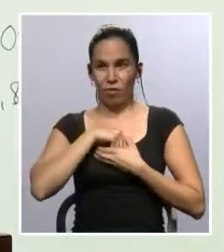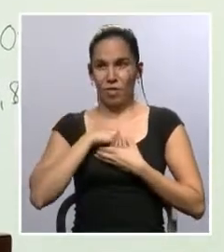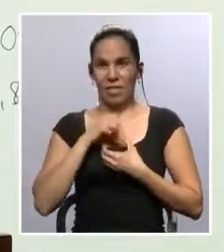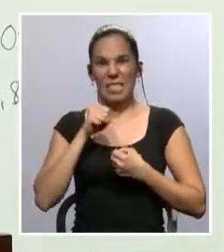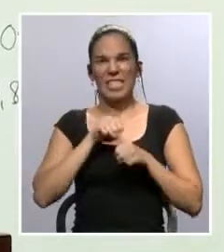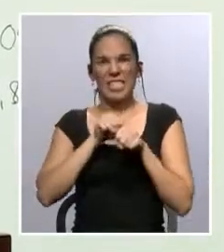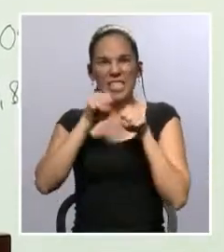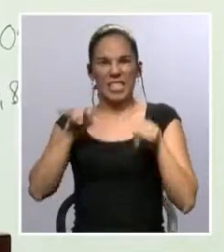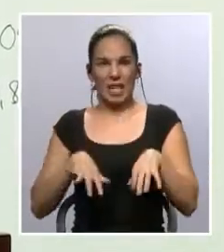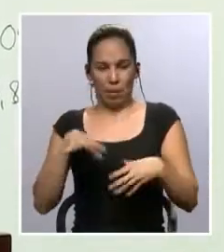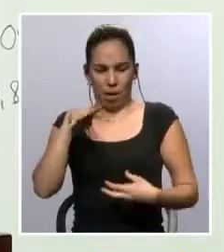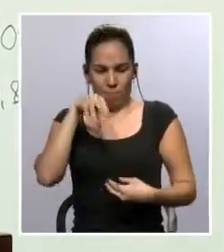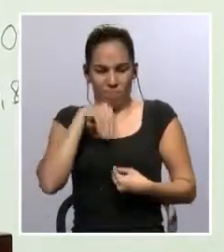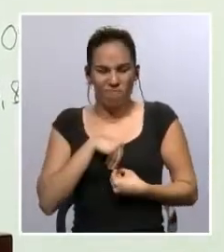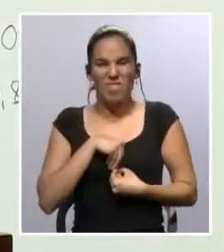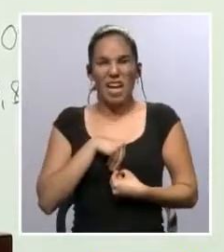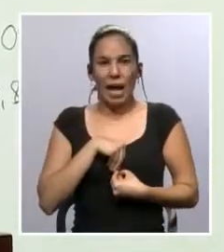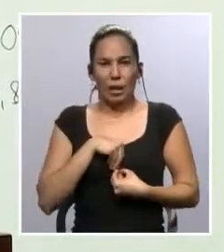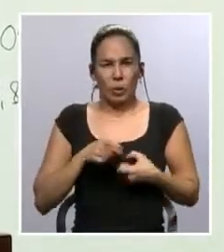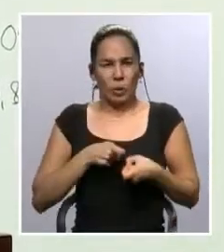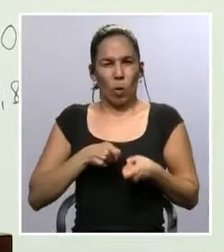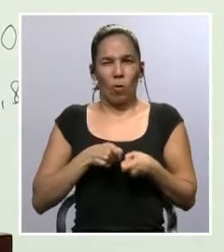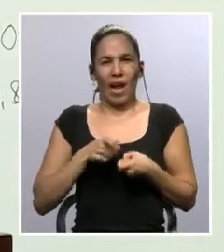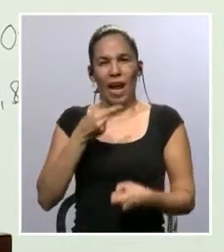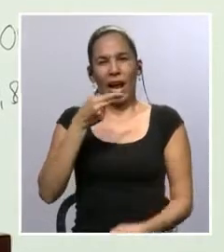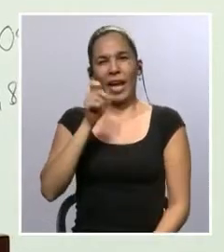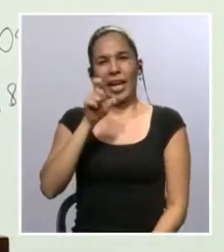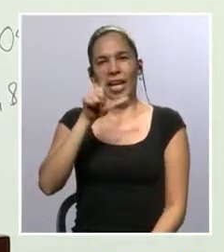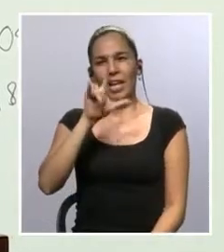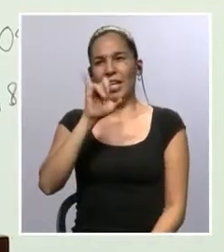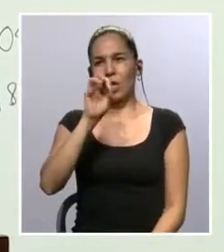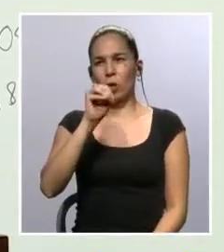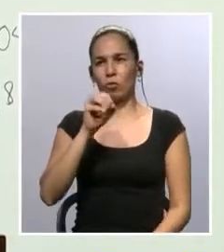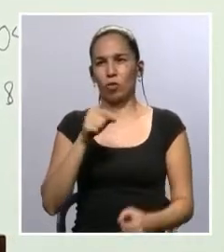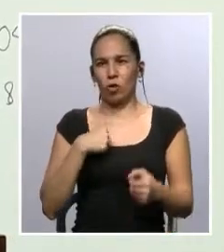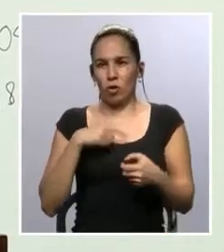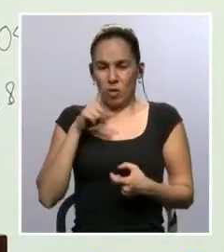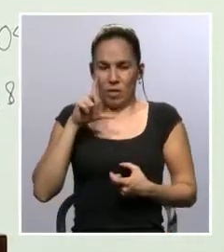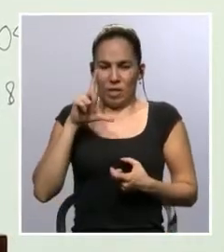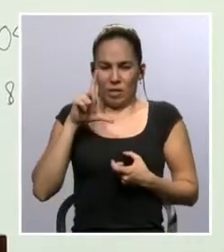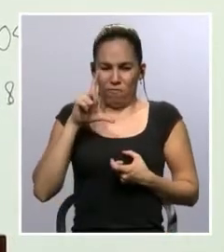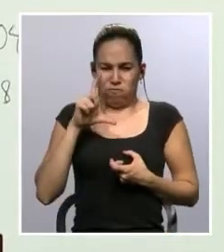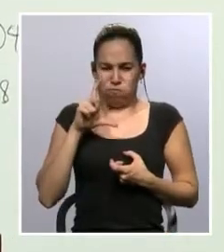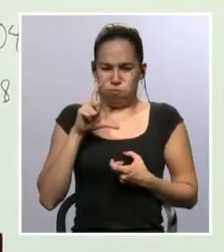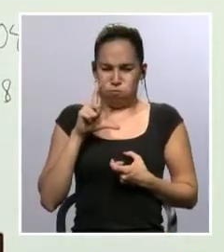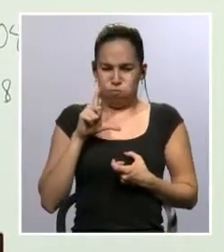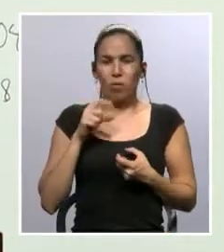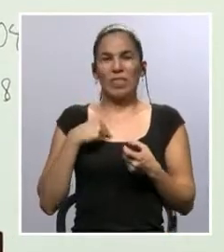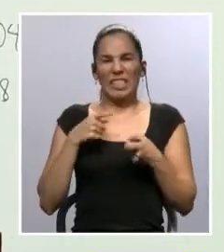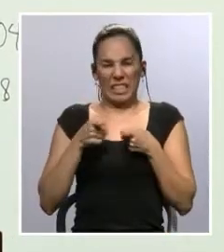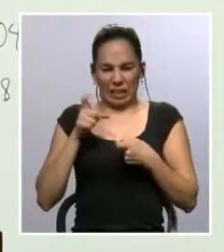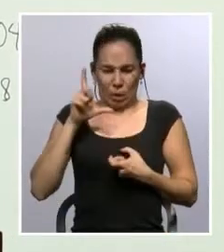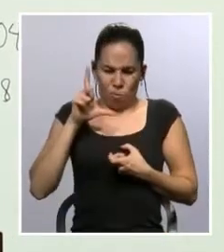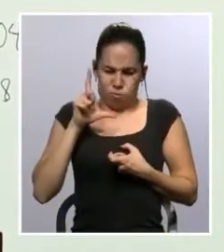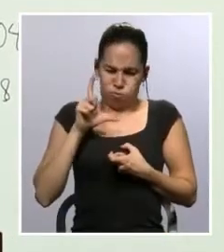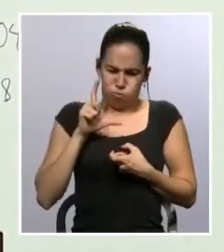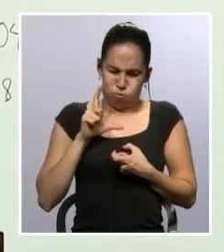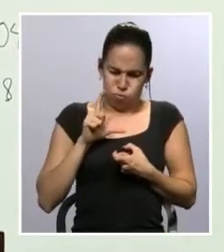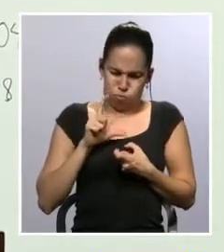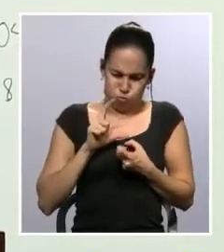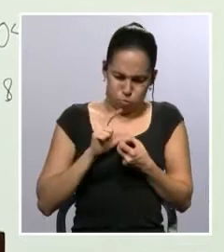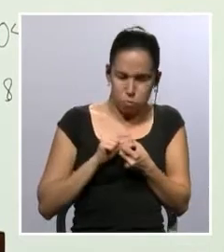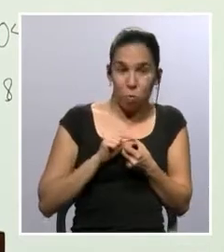permite guardar helio. Por dentro, quizás unos gases que le permiten comprimir el helio. Y cuando el helio está